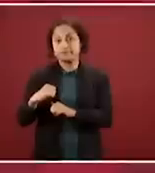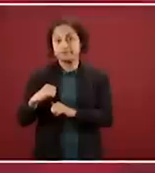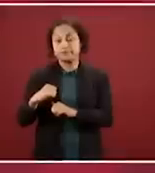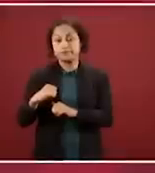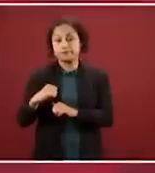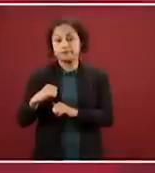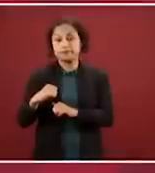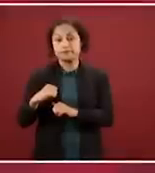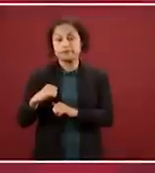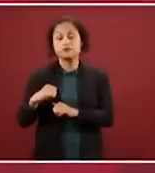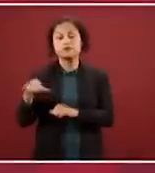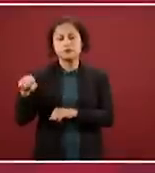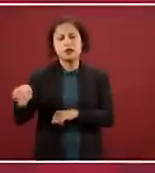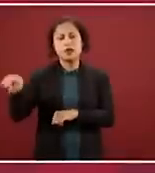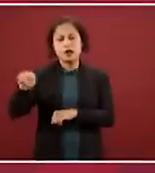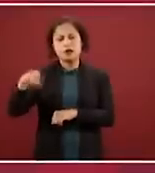a saber